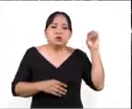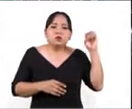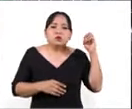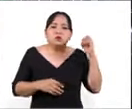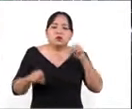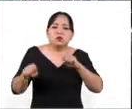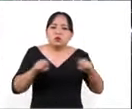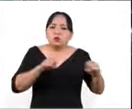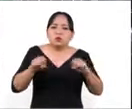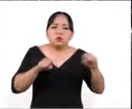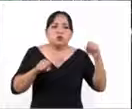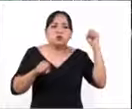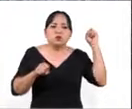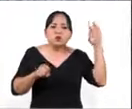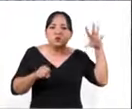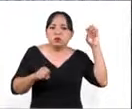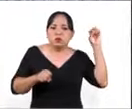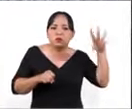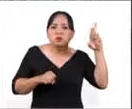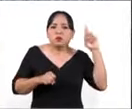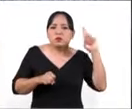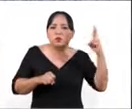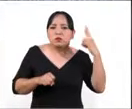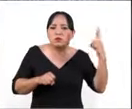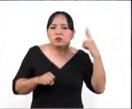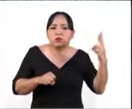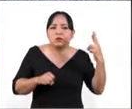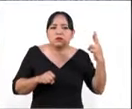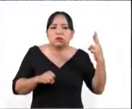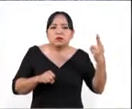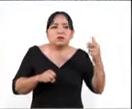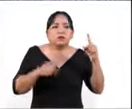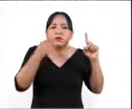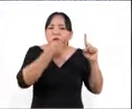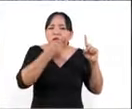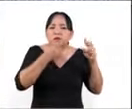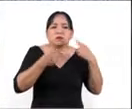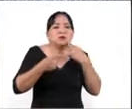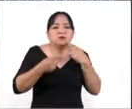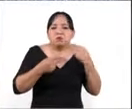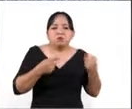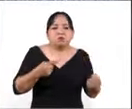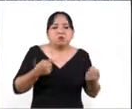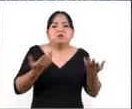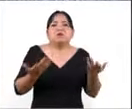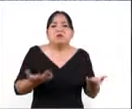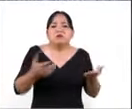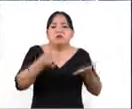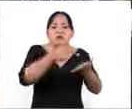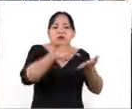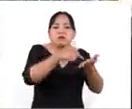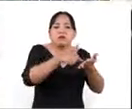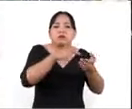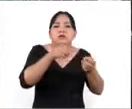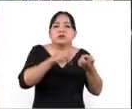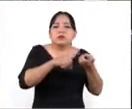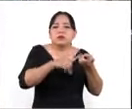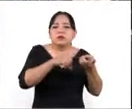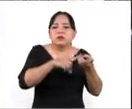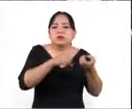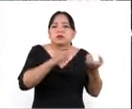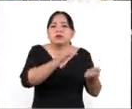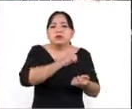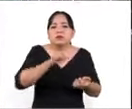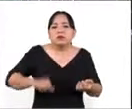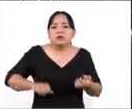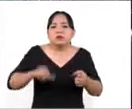fue? ¿En qué zonas o alcaldías pues se localizaron o detectaron estas fallas?